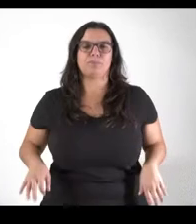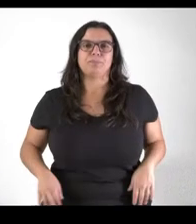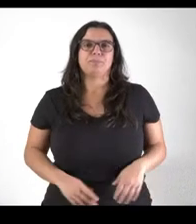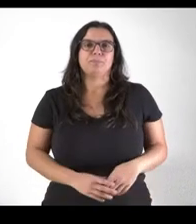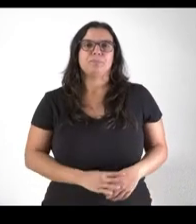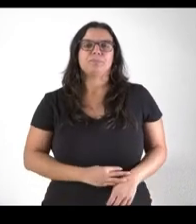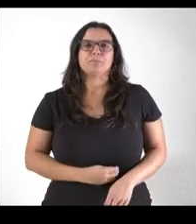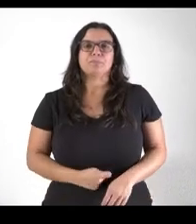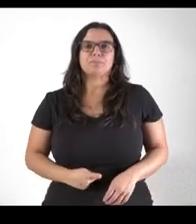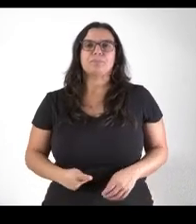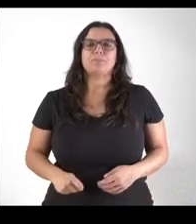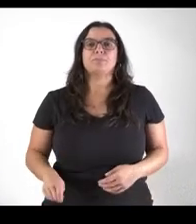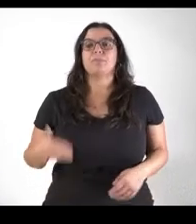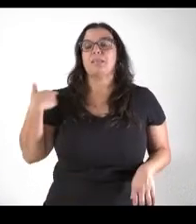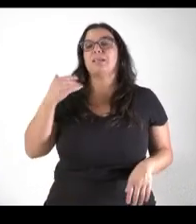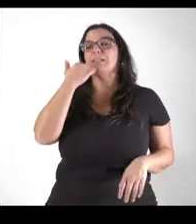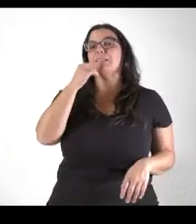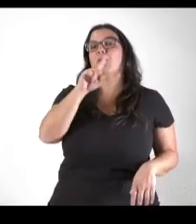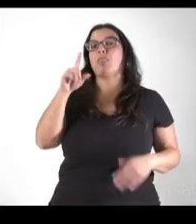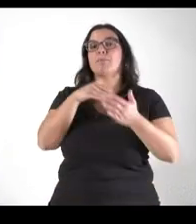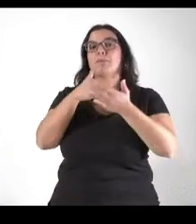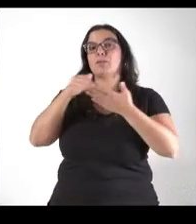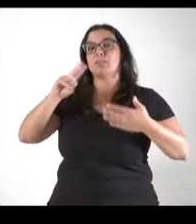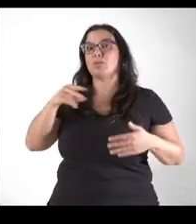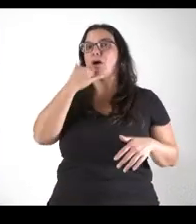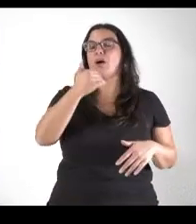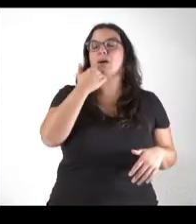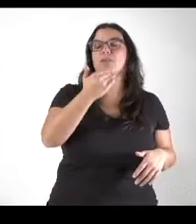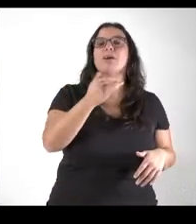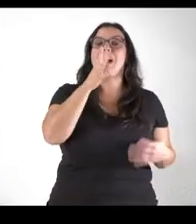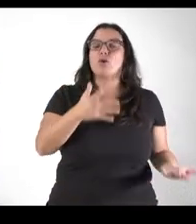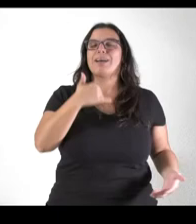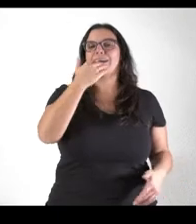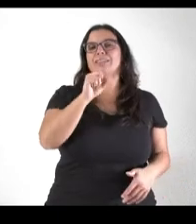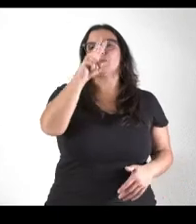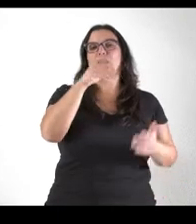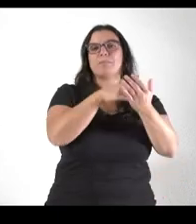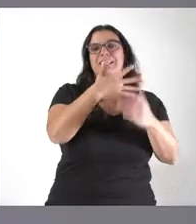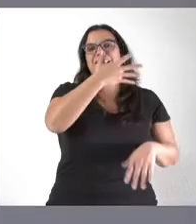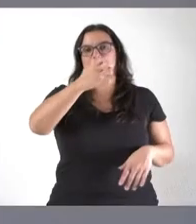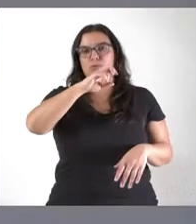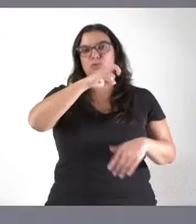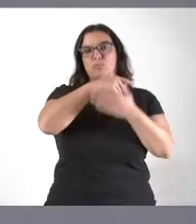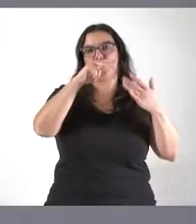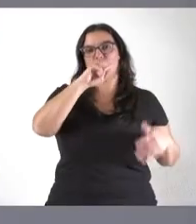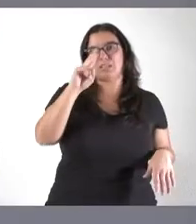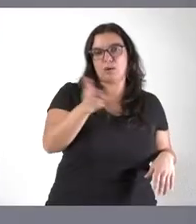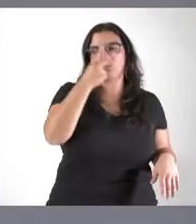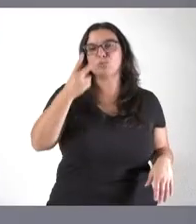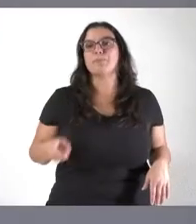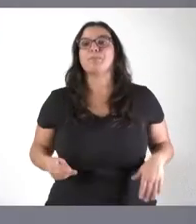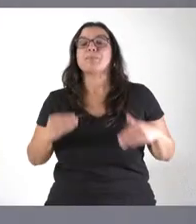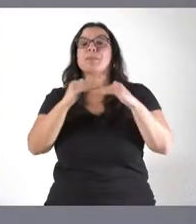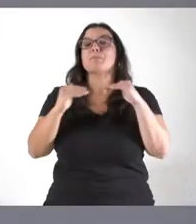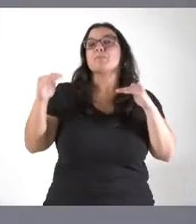pasamos de casi 11.000 millones de euros a casi 12.500 millones de euros la causa fundamental de